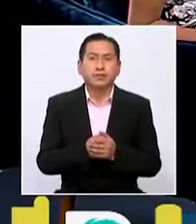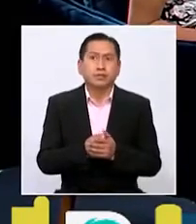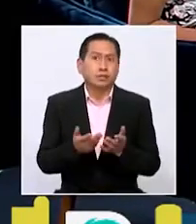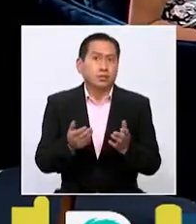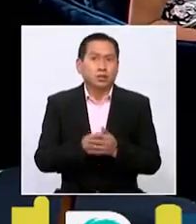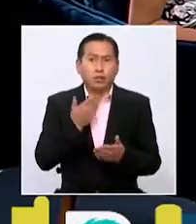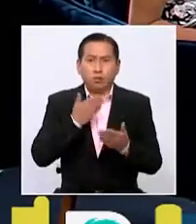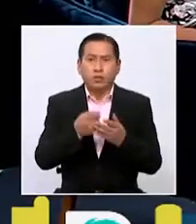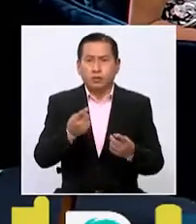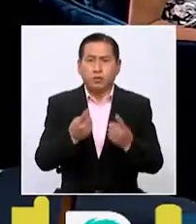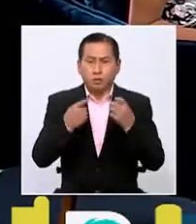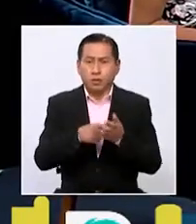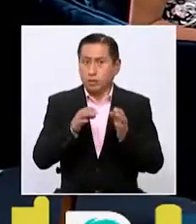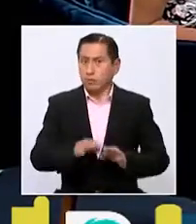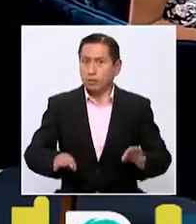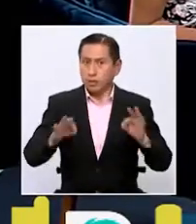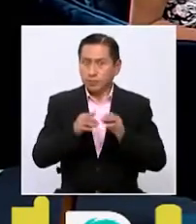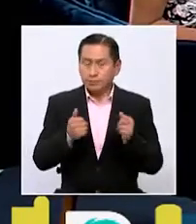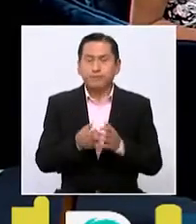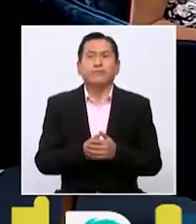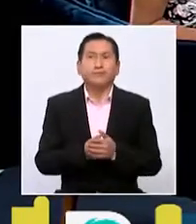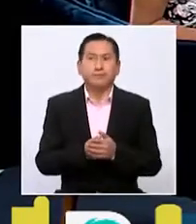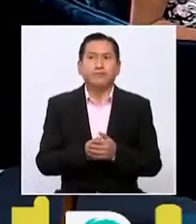muy, muy buena pregunta, además muy importante pregunta.